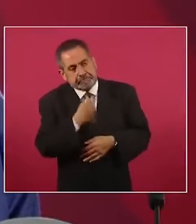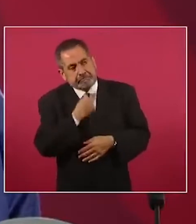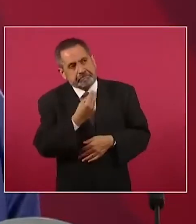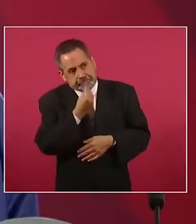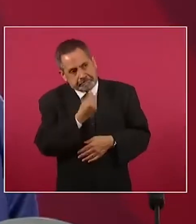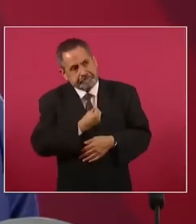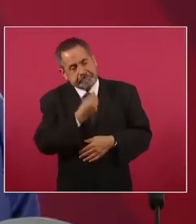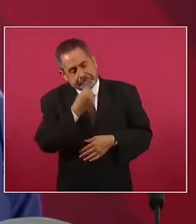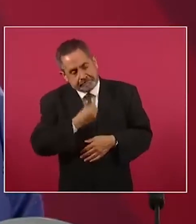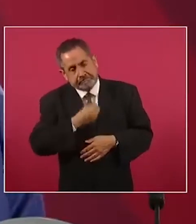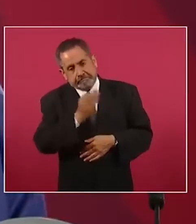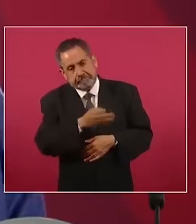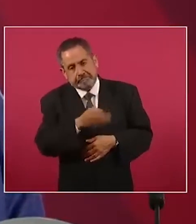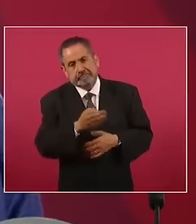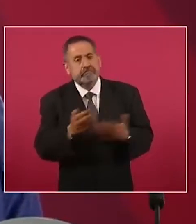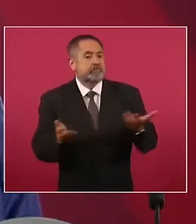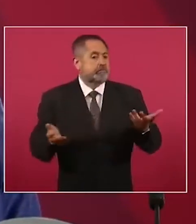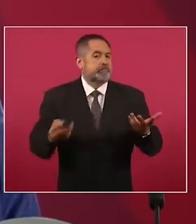entonces